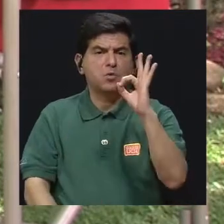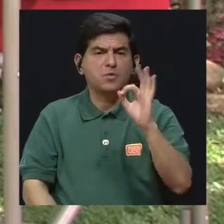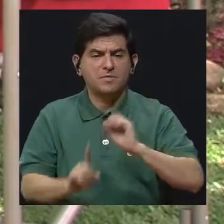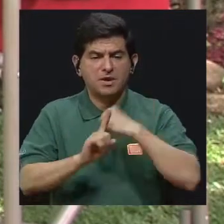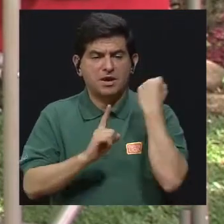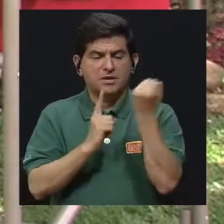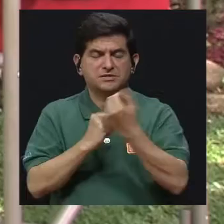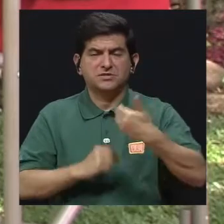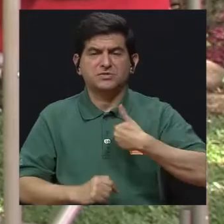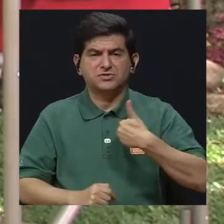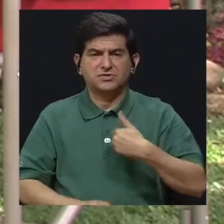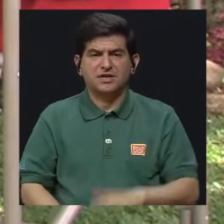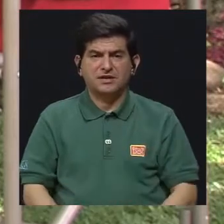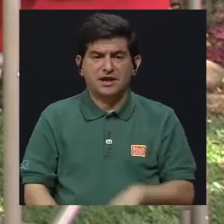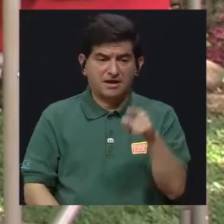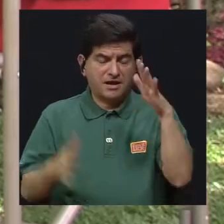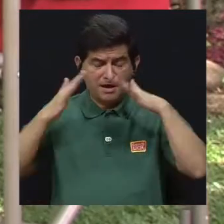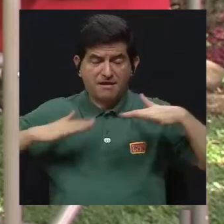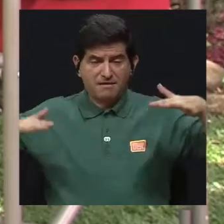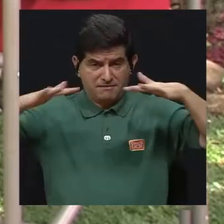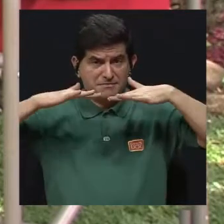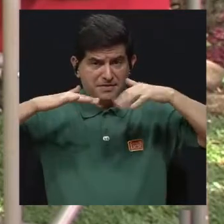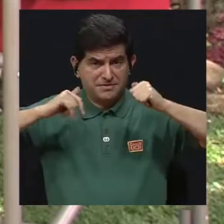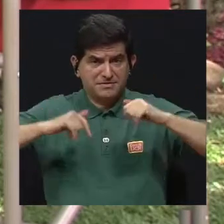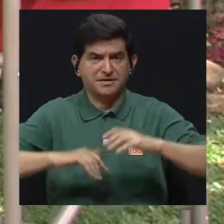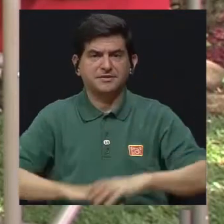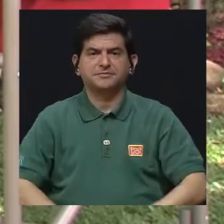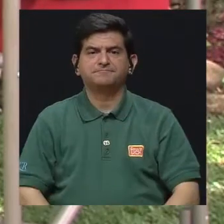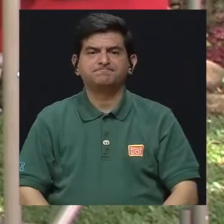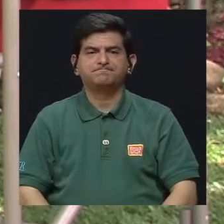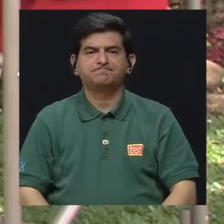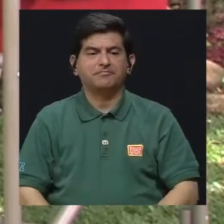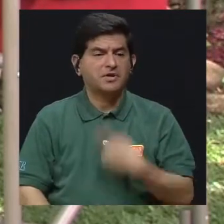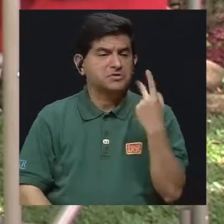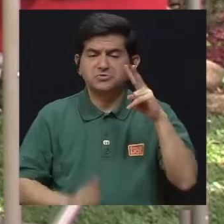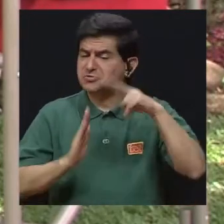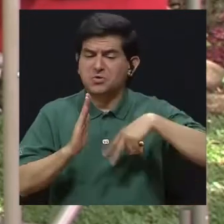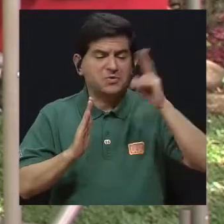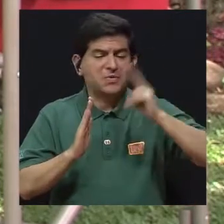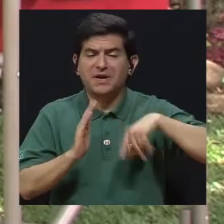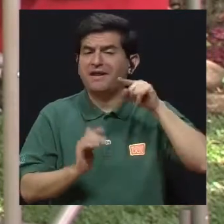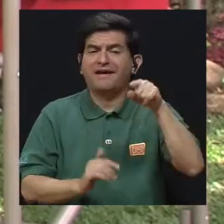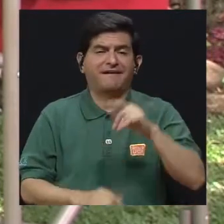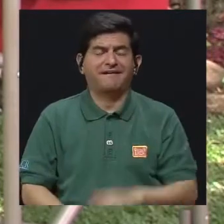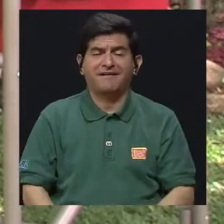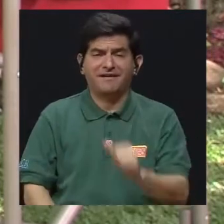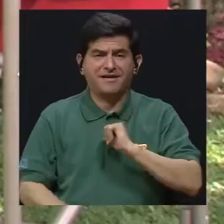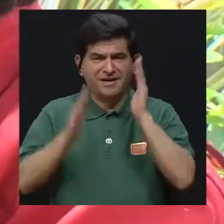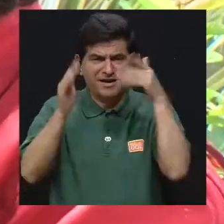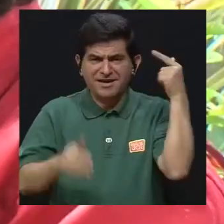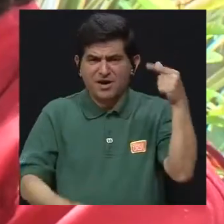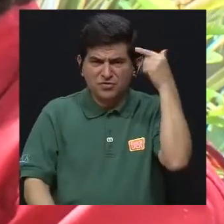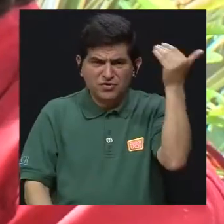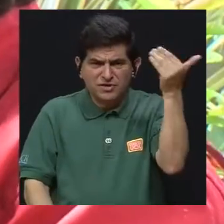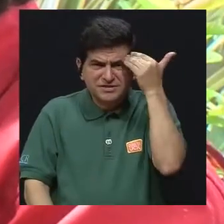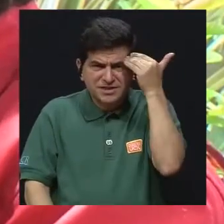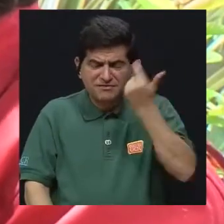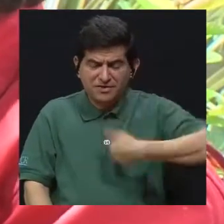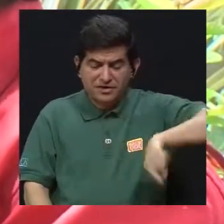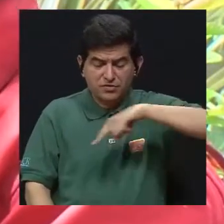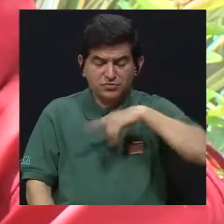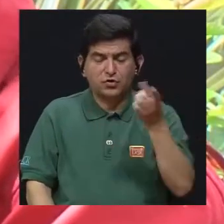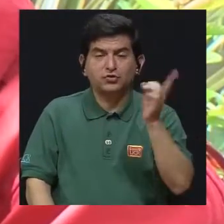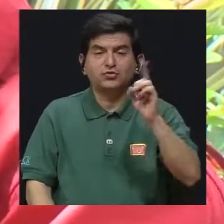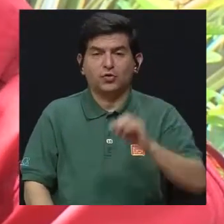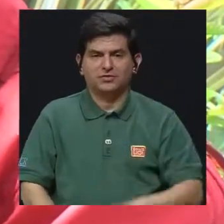cuál es el estado en que estamos desde el punto de vista ambiental. Es cuestión de revisarlos simplemente para que las autoridades de gobierno sepan dónde